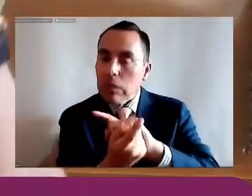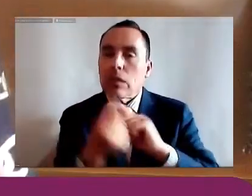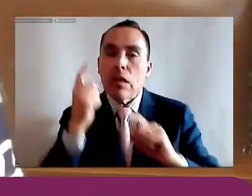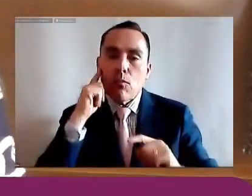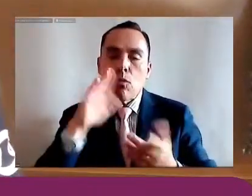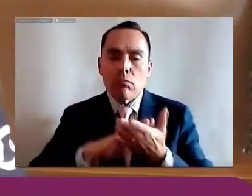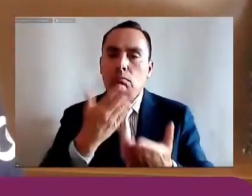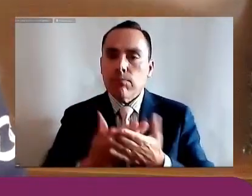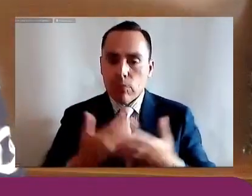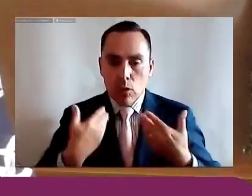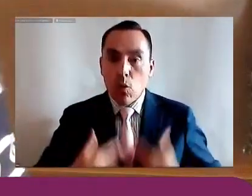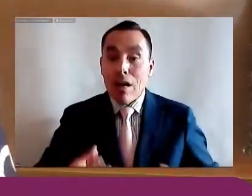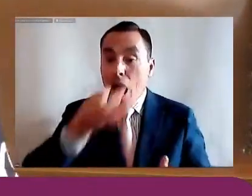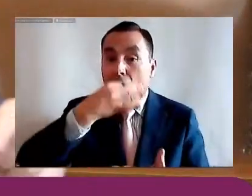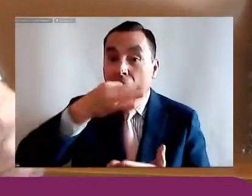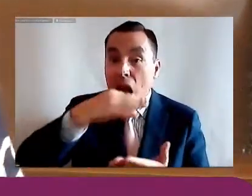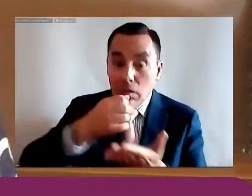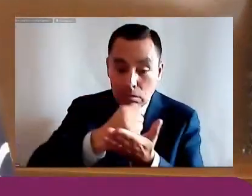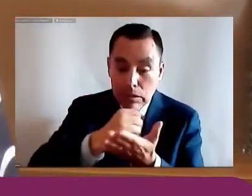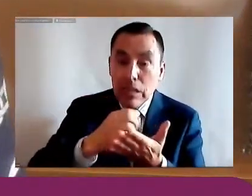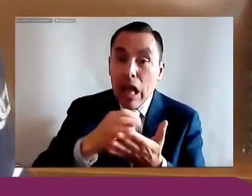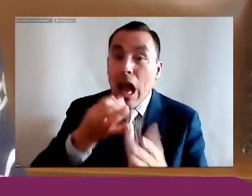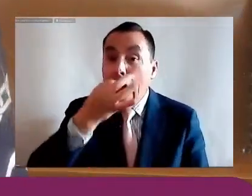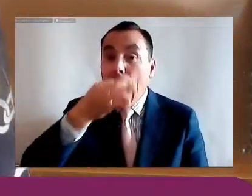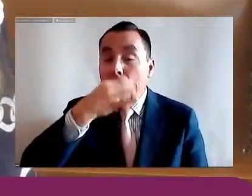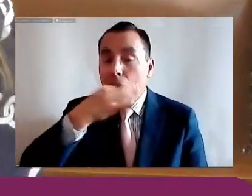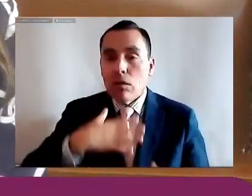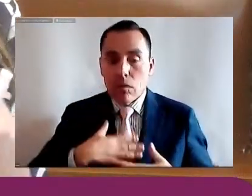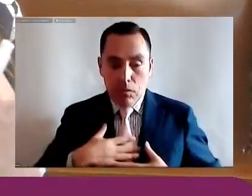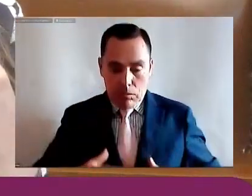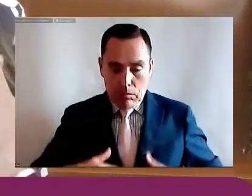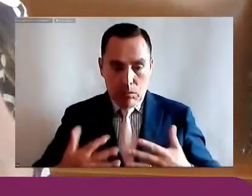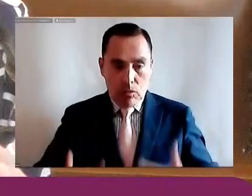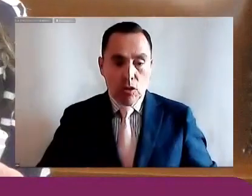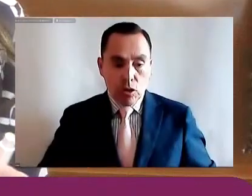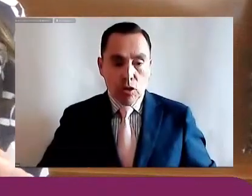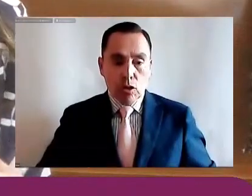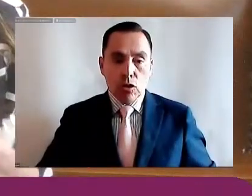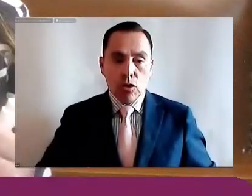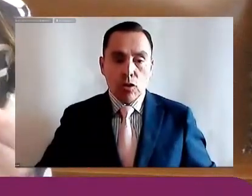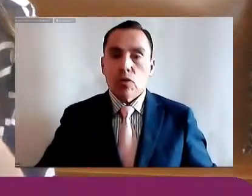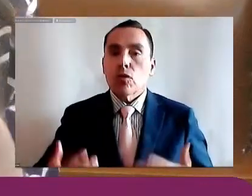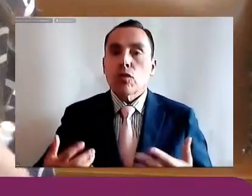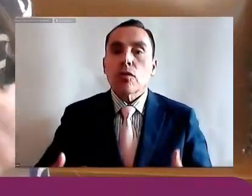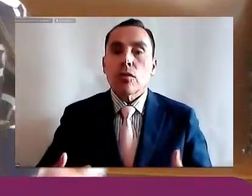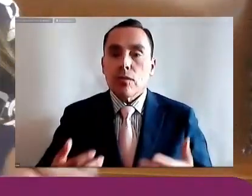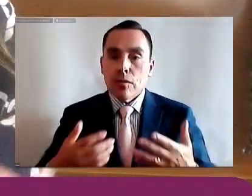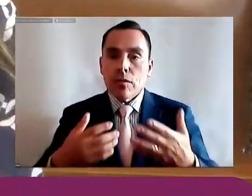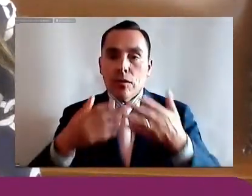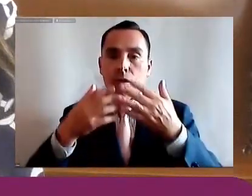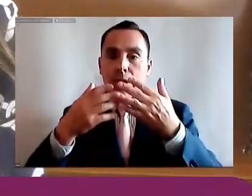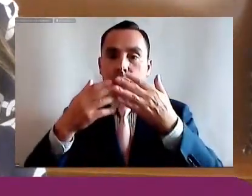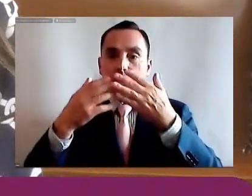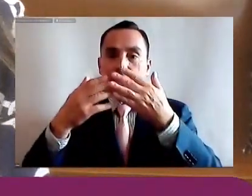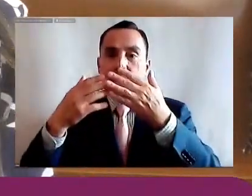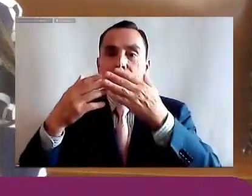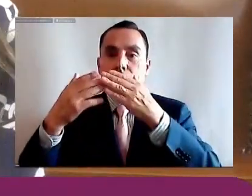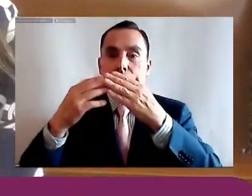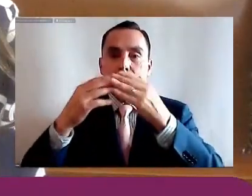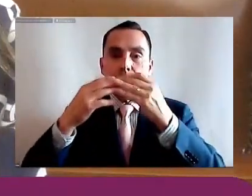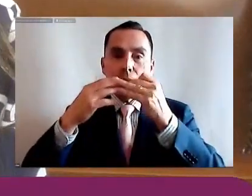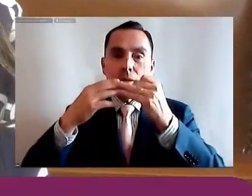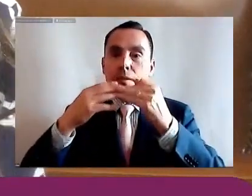de anticonceptivos defectuosos. Entonces, por esa vía puede haber un avance. Y no tenemos esos, no he detectado yo al menos una